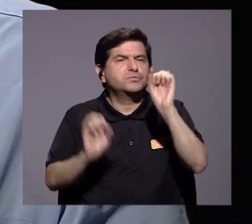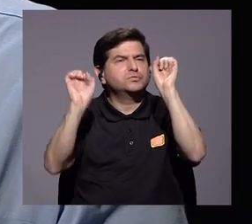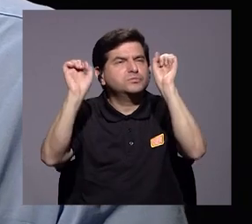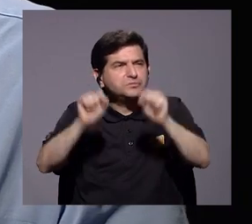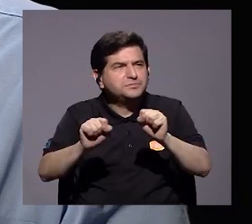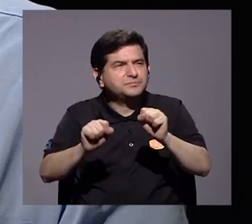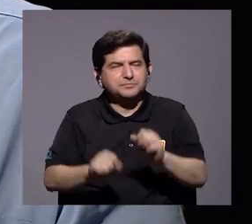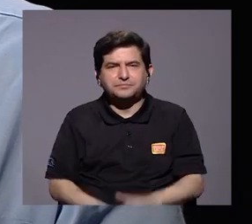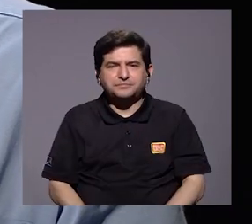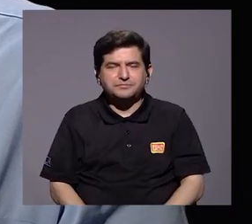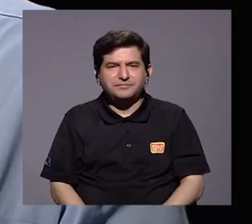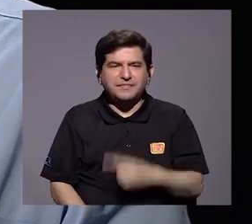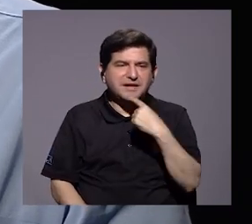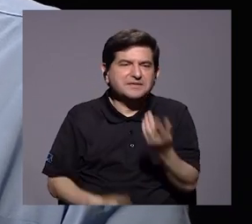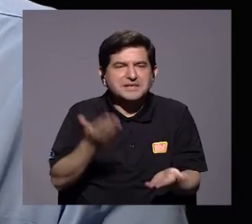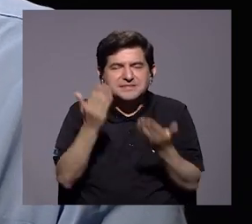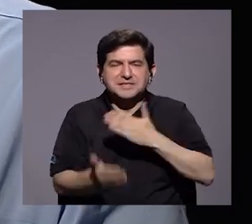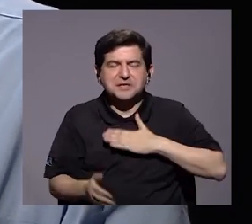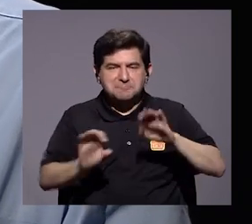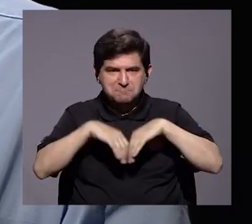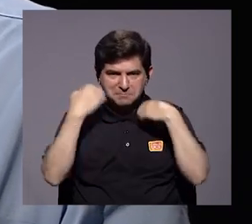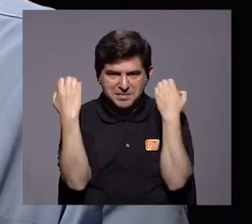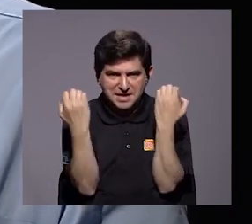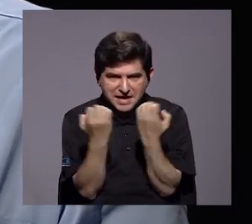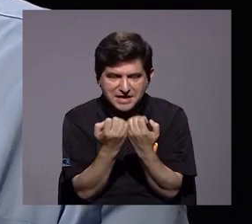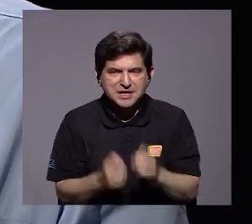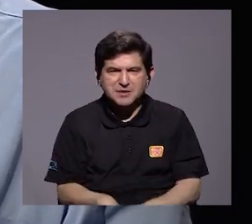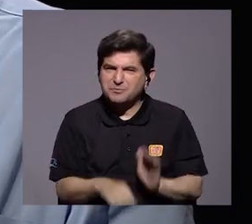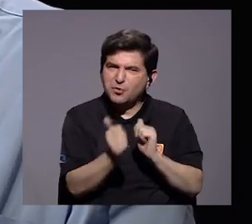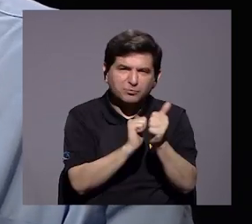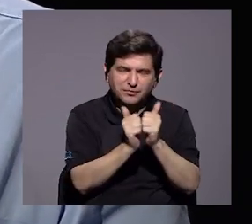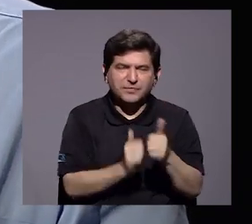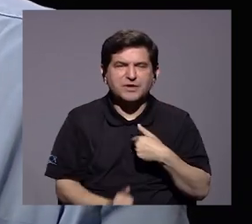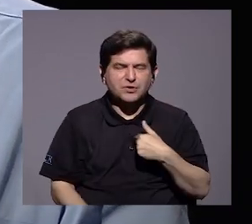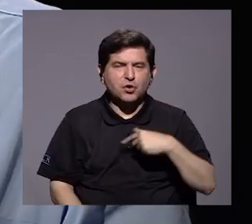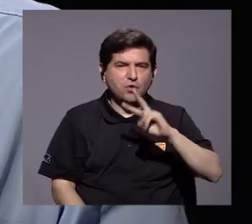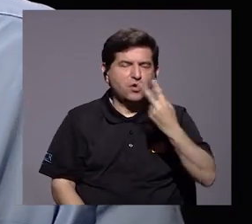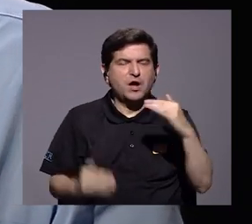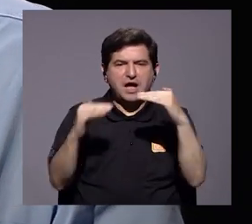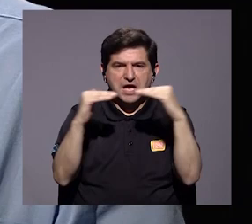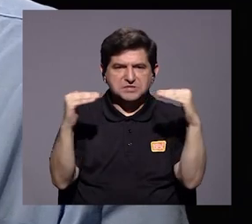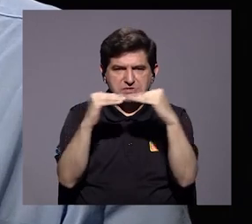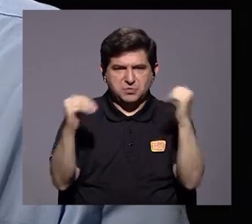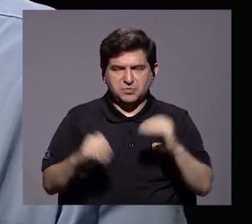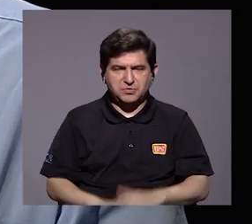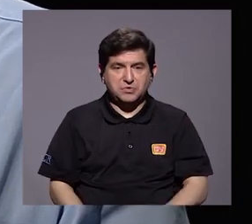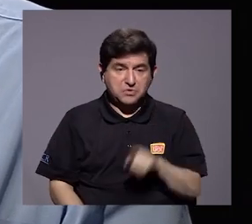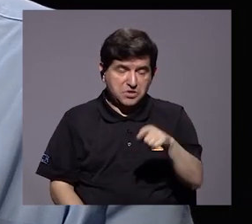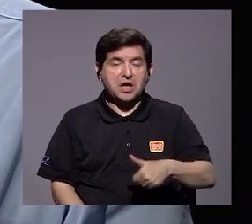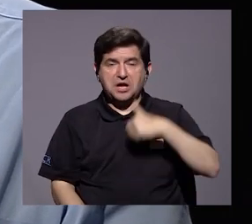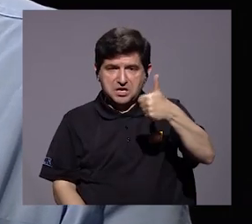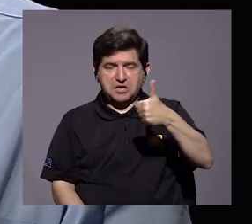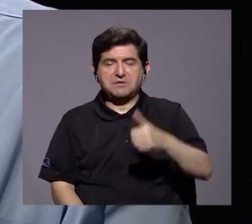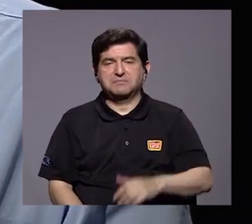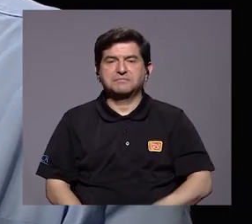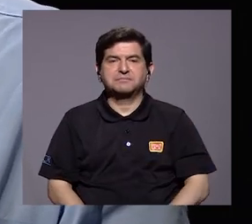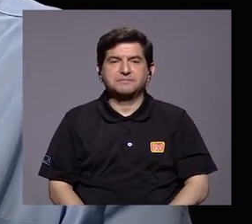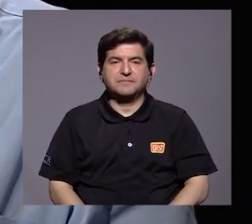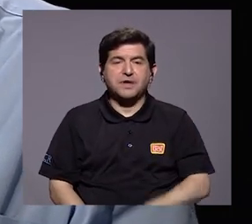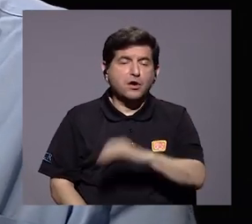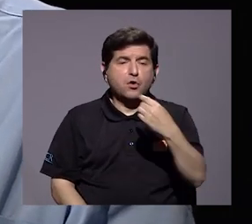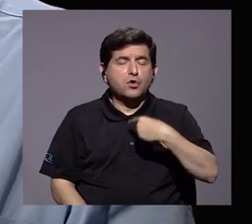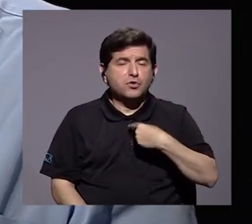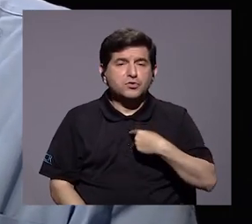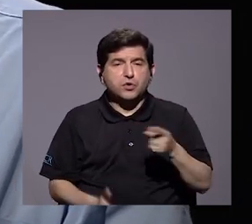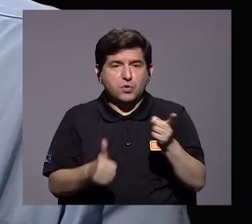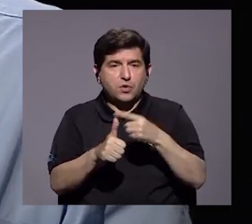usted puede agarrar y decir bueno mi equipo no es muy competitivo lo a poner en segunda división y en segunda edición gana campeonatos o lo voy